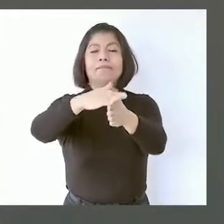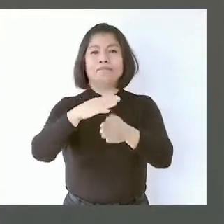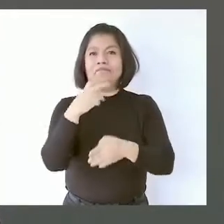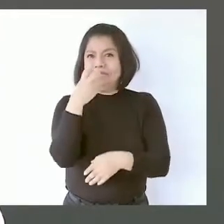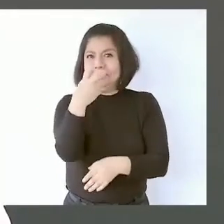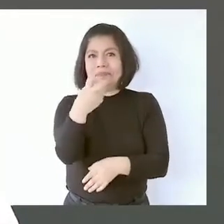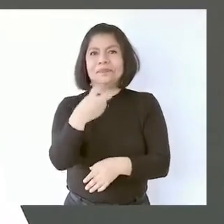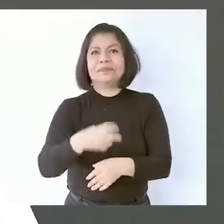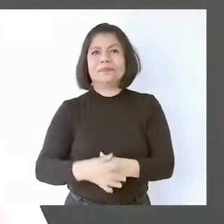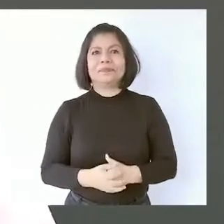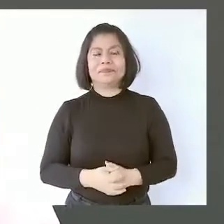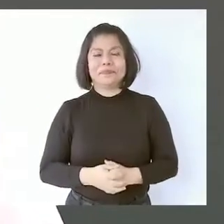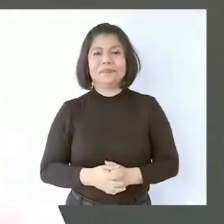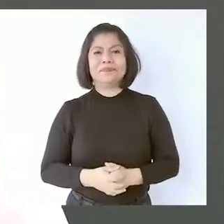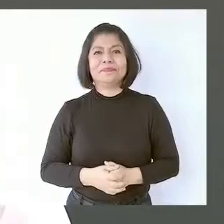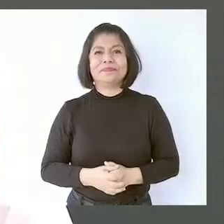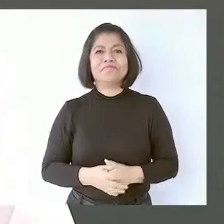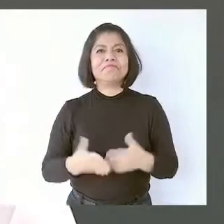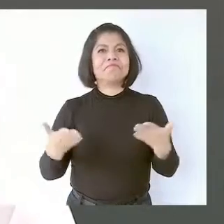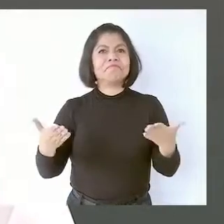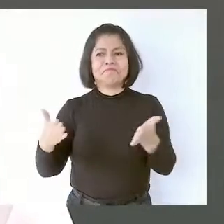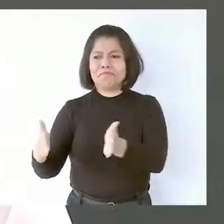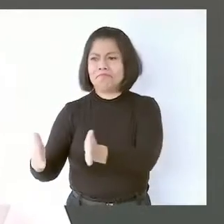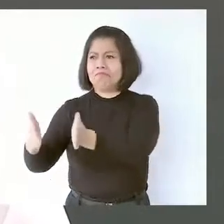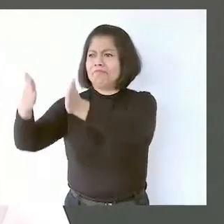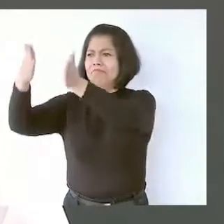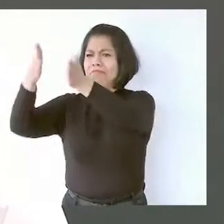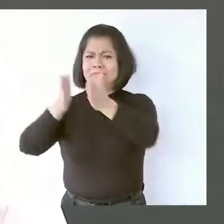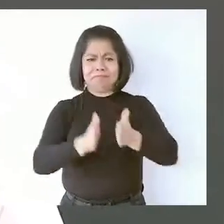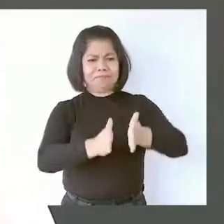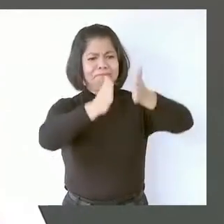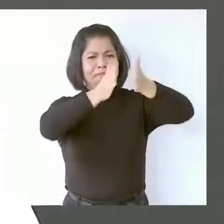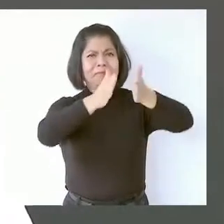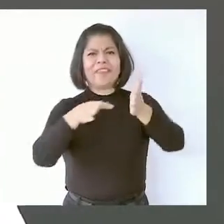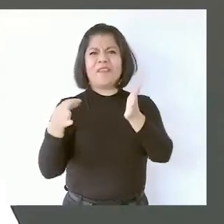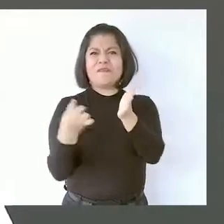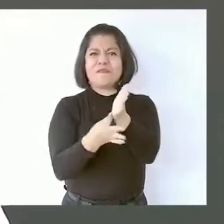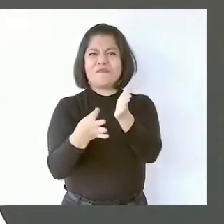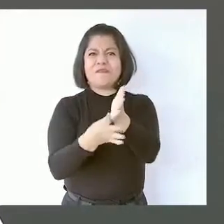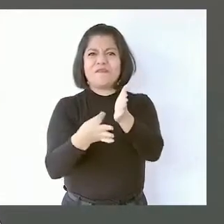¿Y dónde se van a hacer esas columnas, esas traves, esas ballenas?